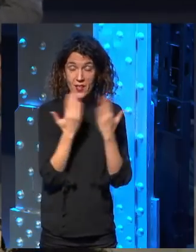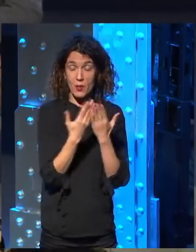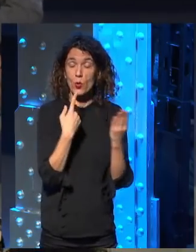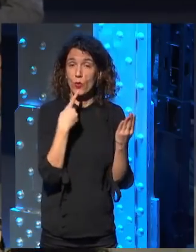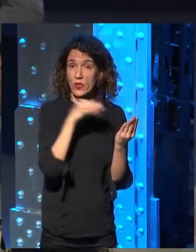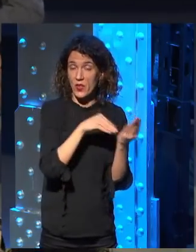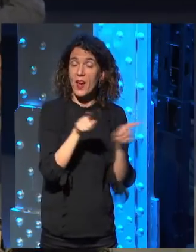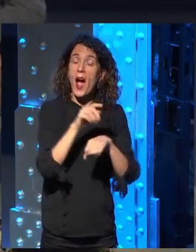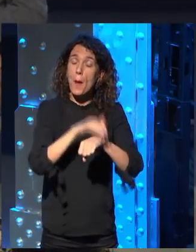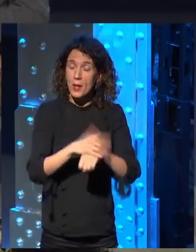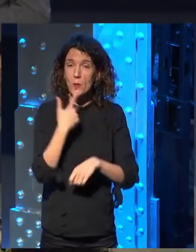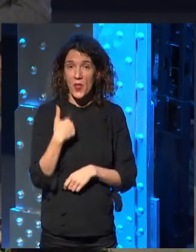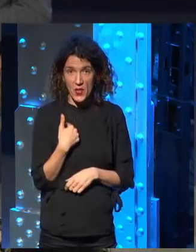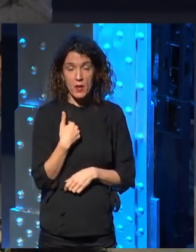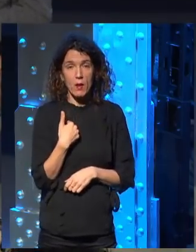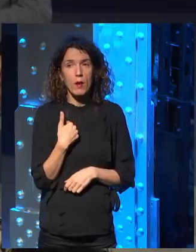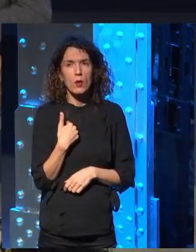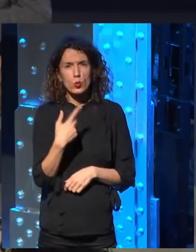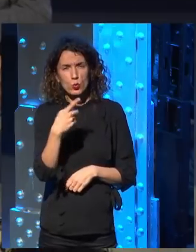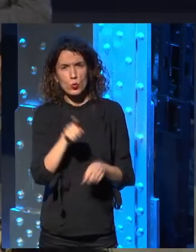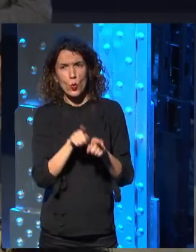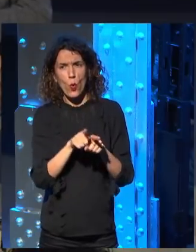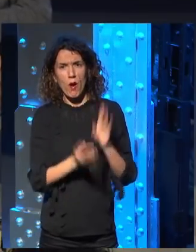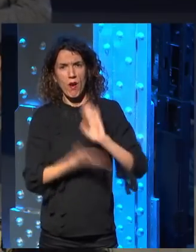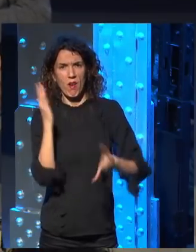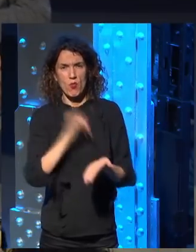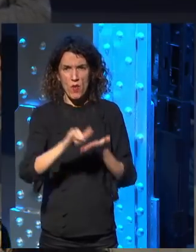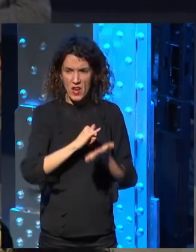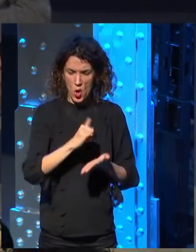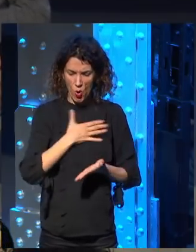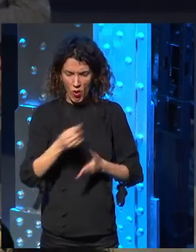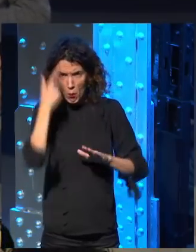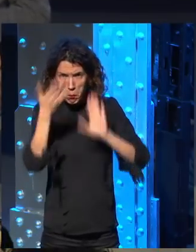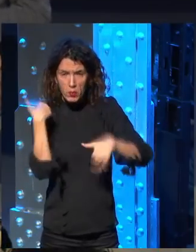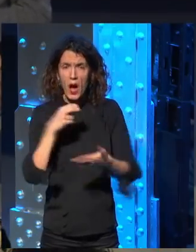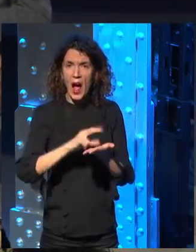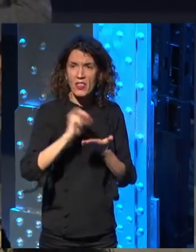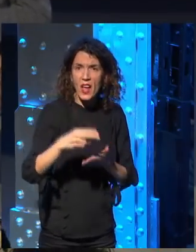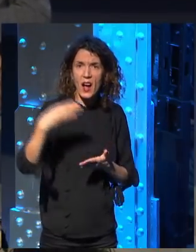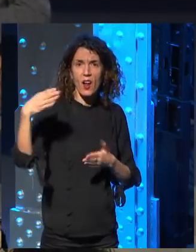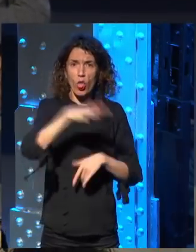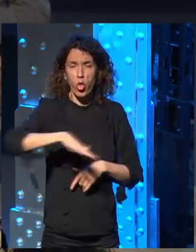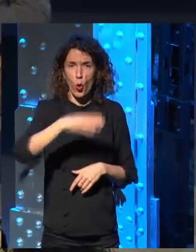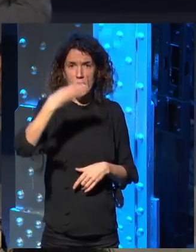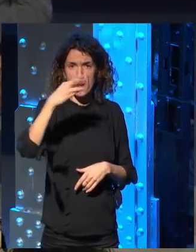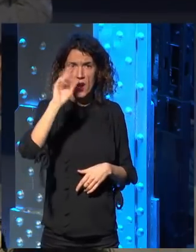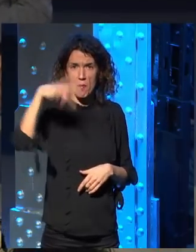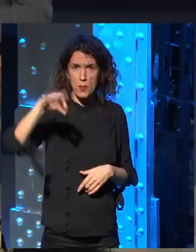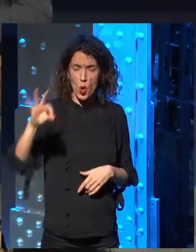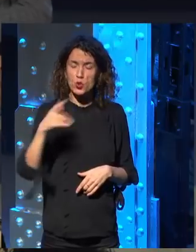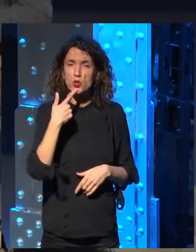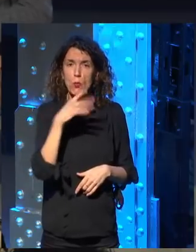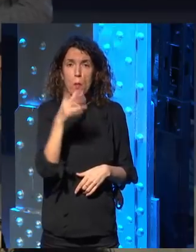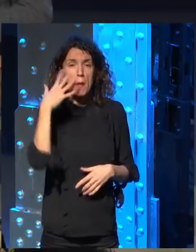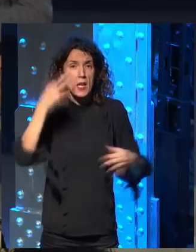decía un amigo, dice, ¿y cómo te atreviste a ir paseando solo por el Bronx? Digo, está caminando, digo, pues porque ahora no hay